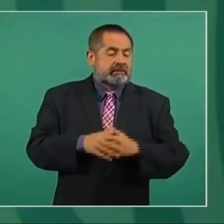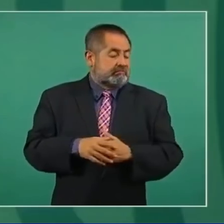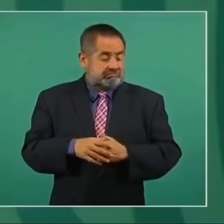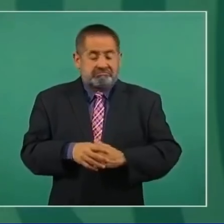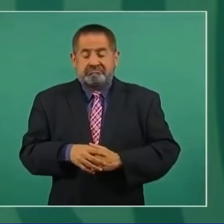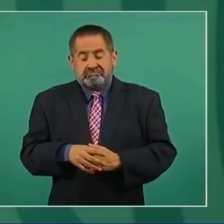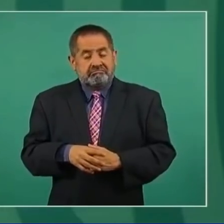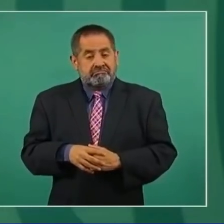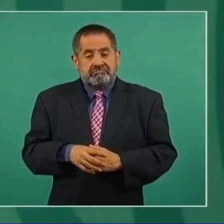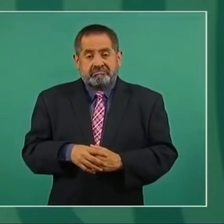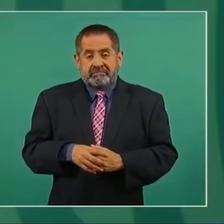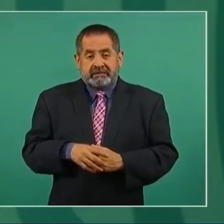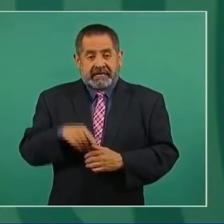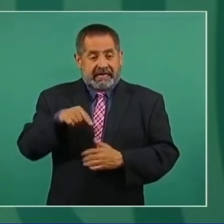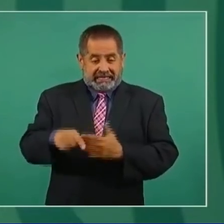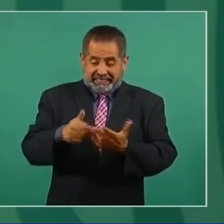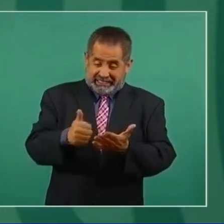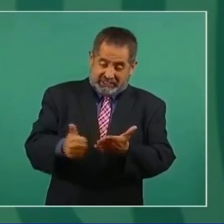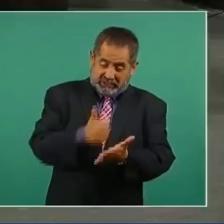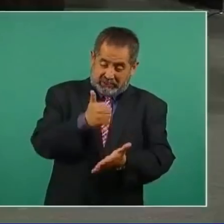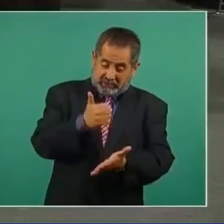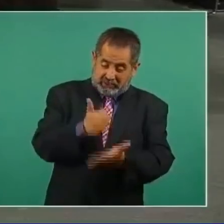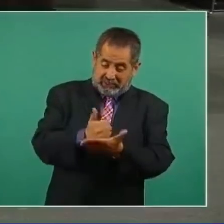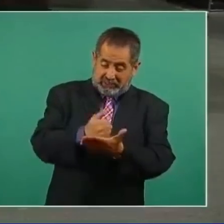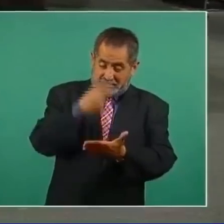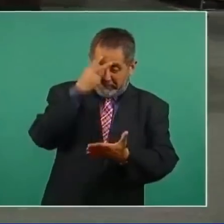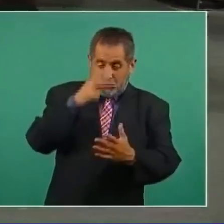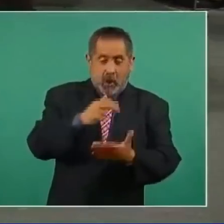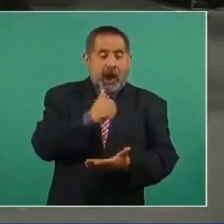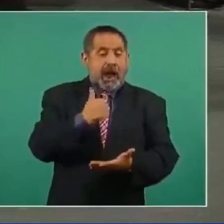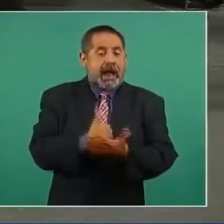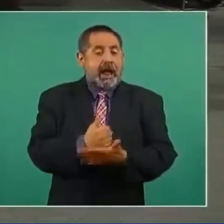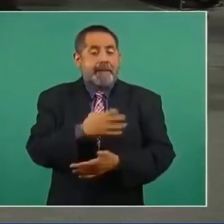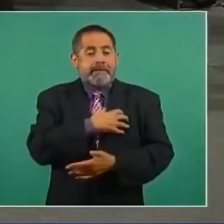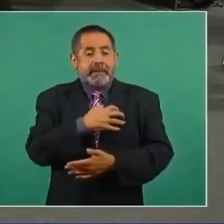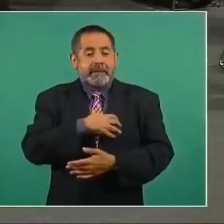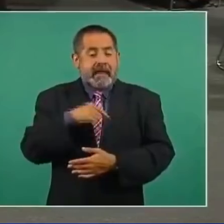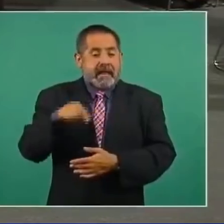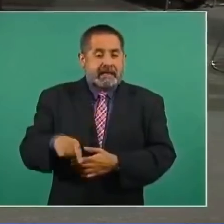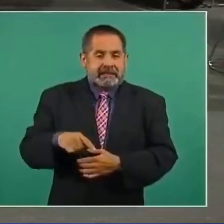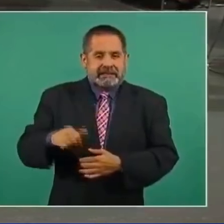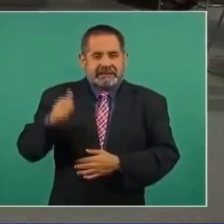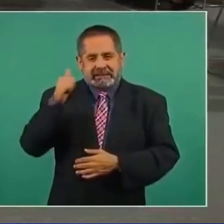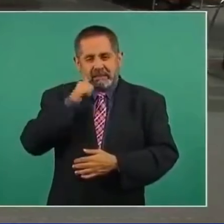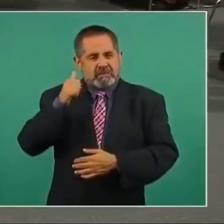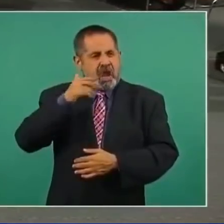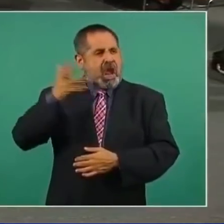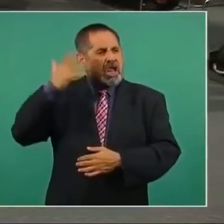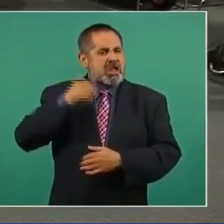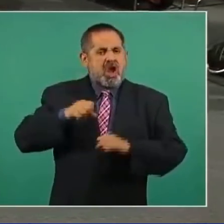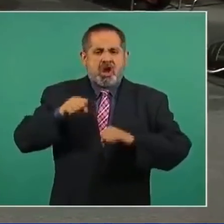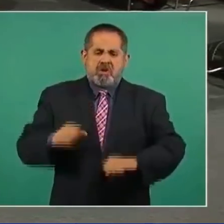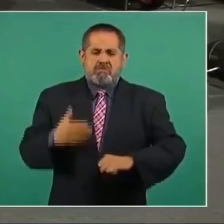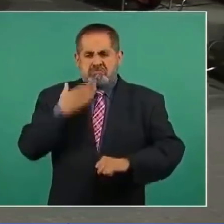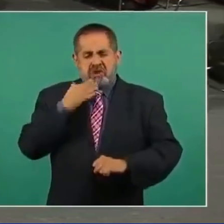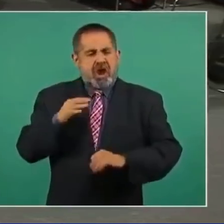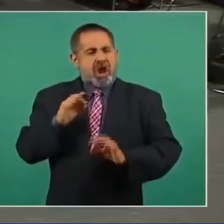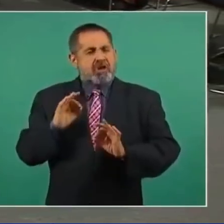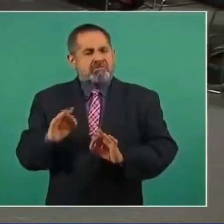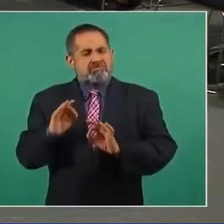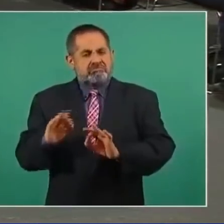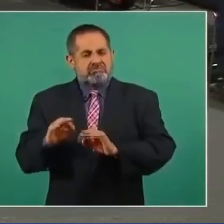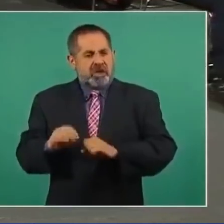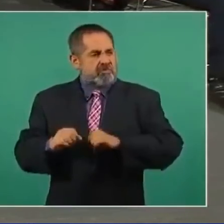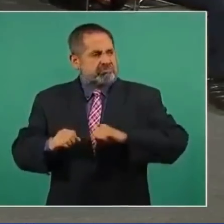en la capital de la República, que siempre había estado a